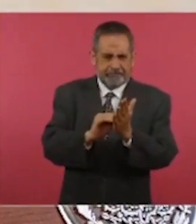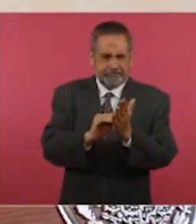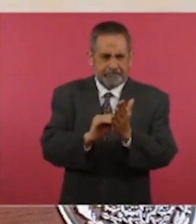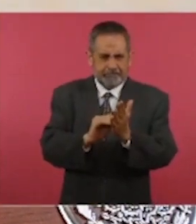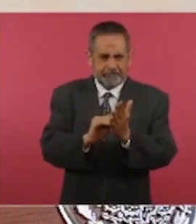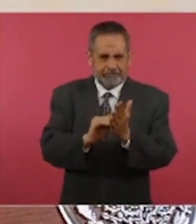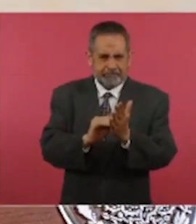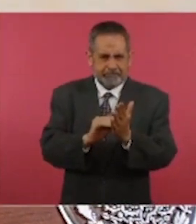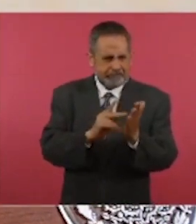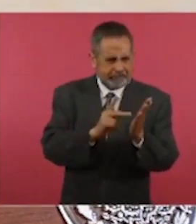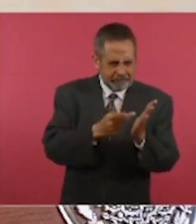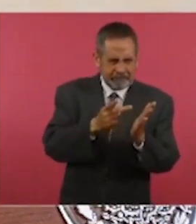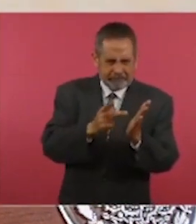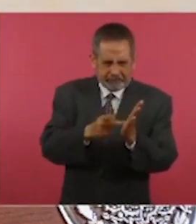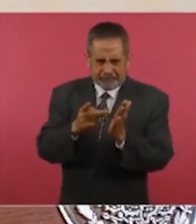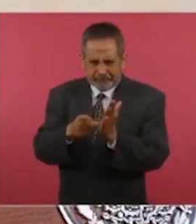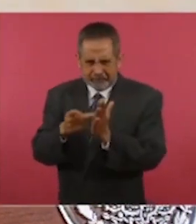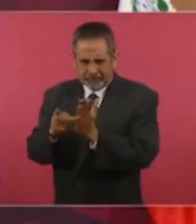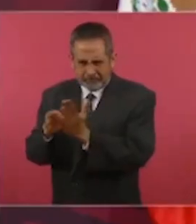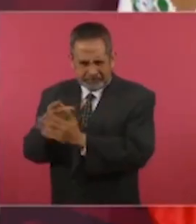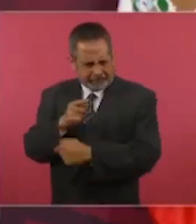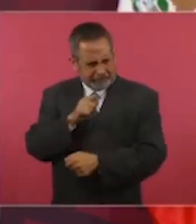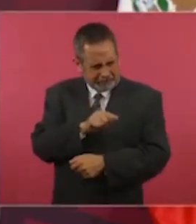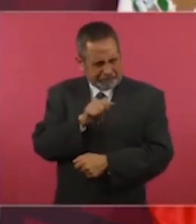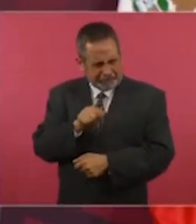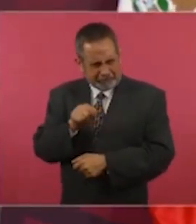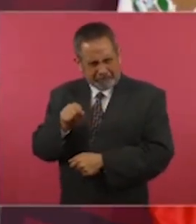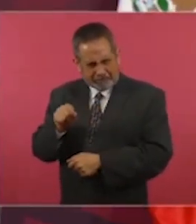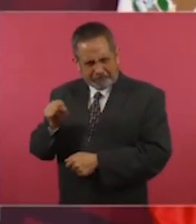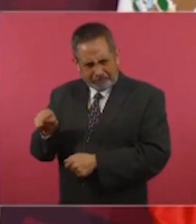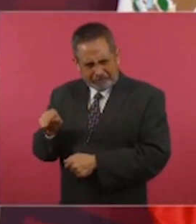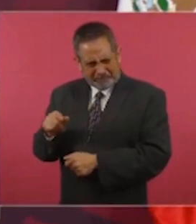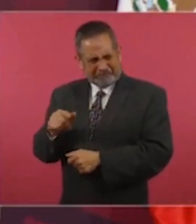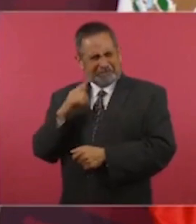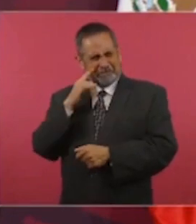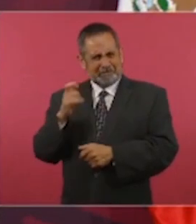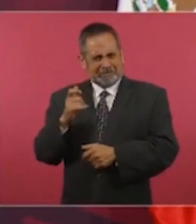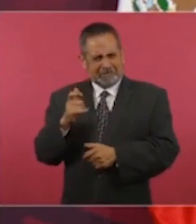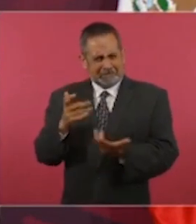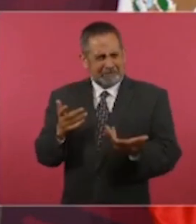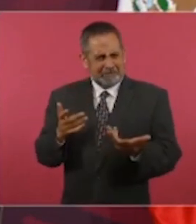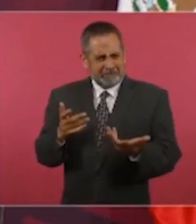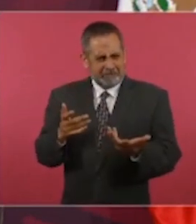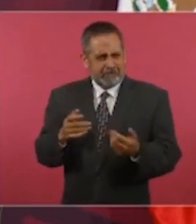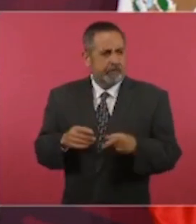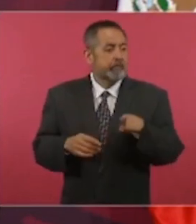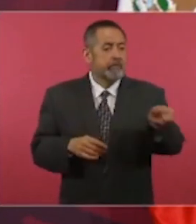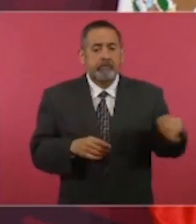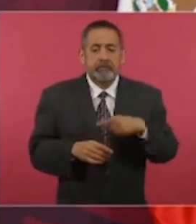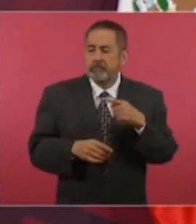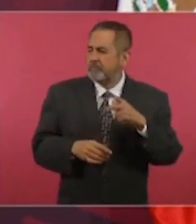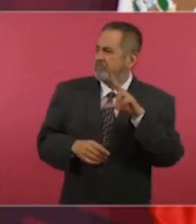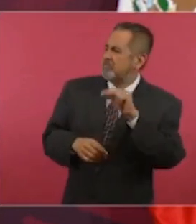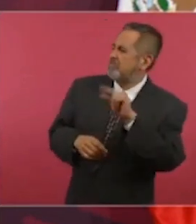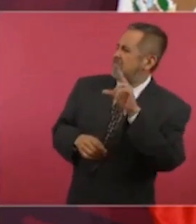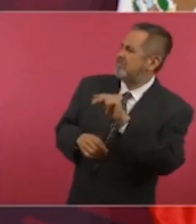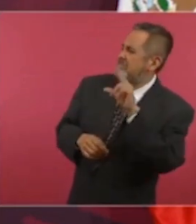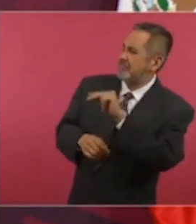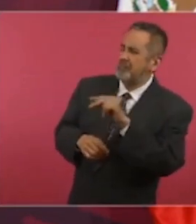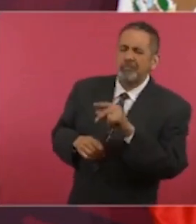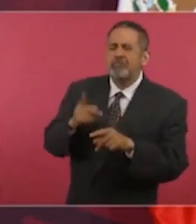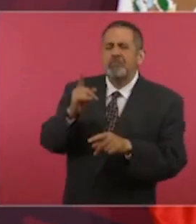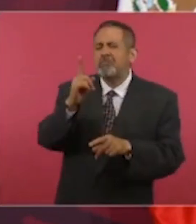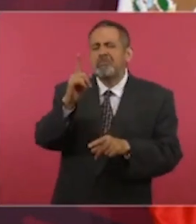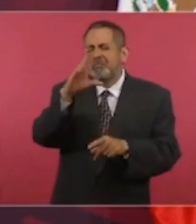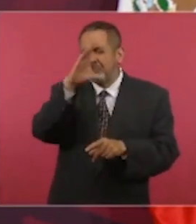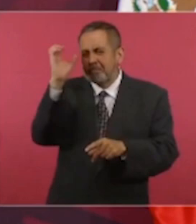se repite y se repite y se repite y se repite y se repite en los que están en contra, ¿no? Es una imagen